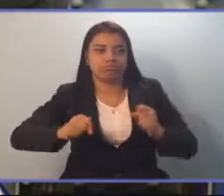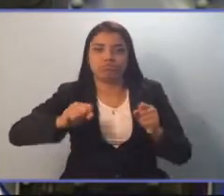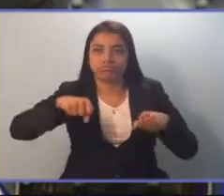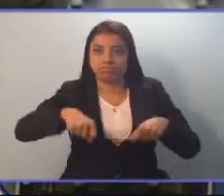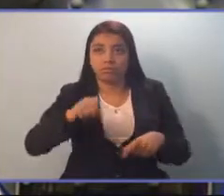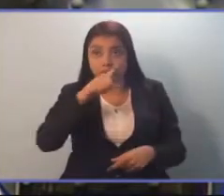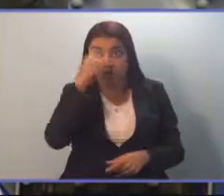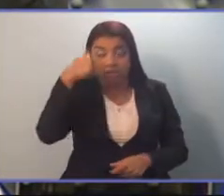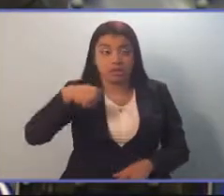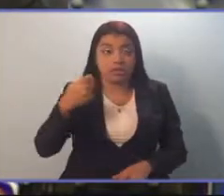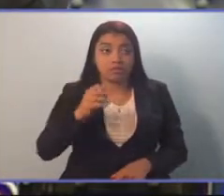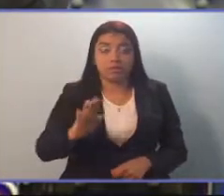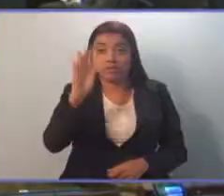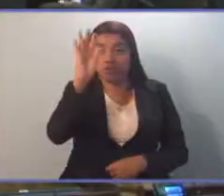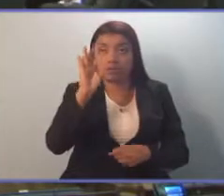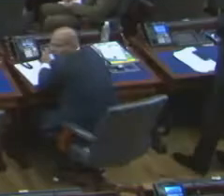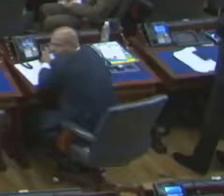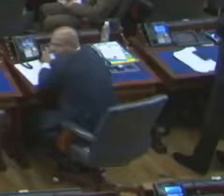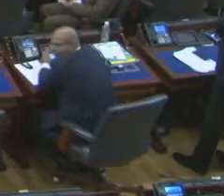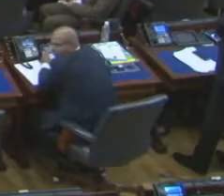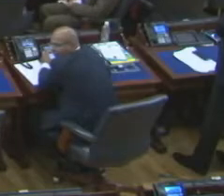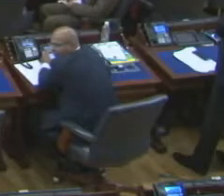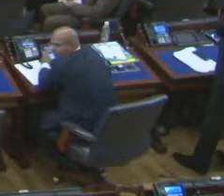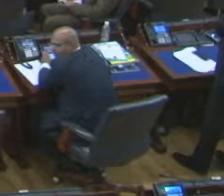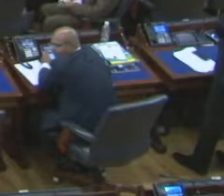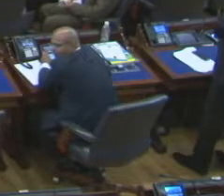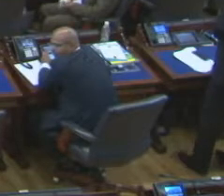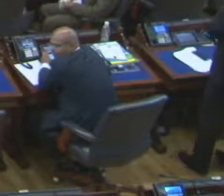acuerdo, favor de votar.